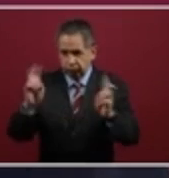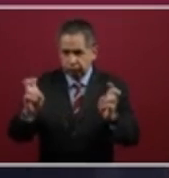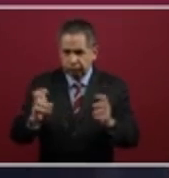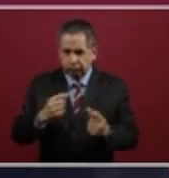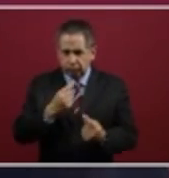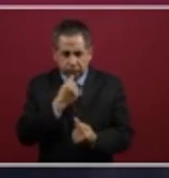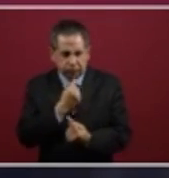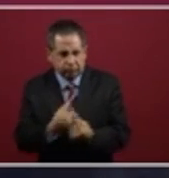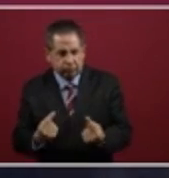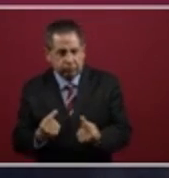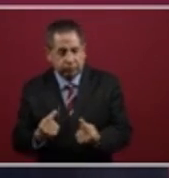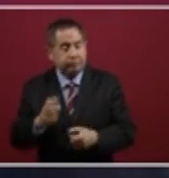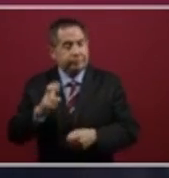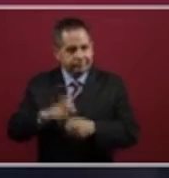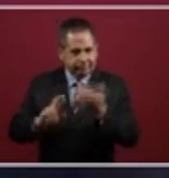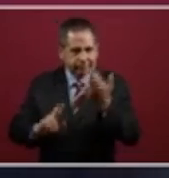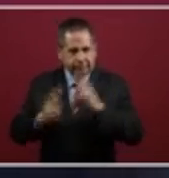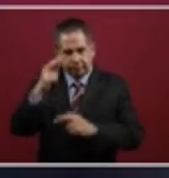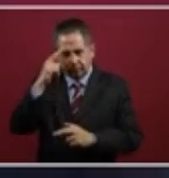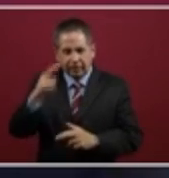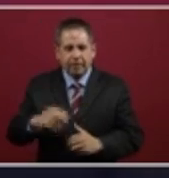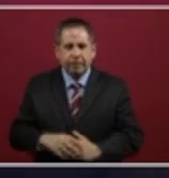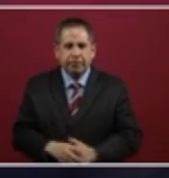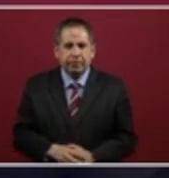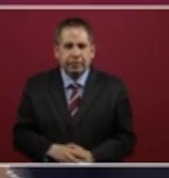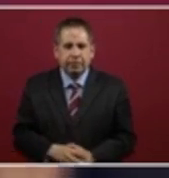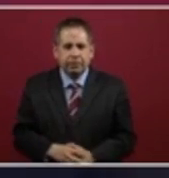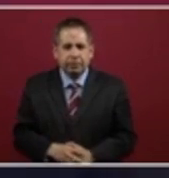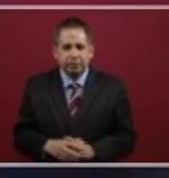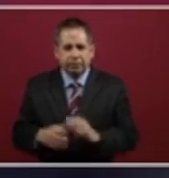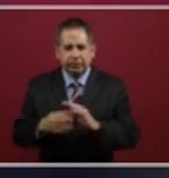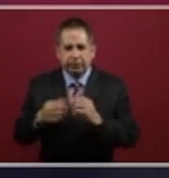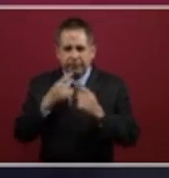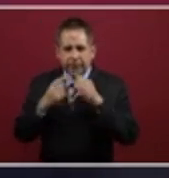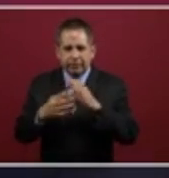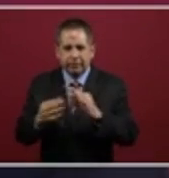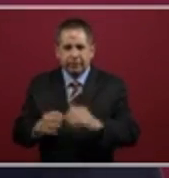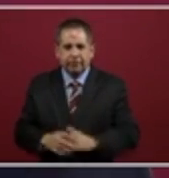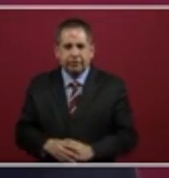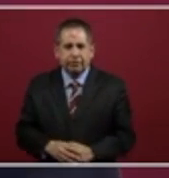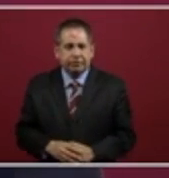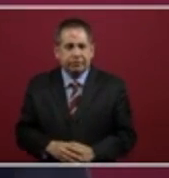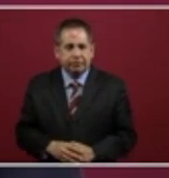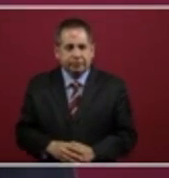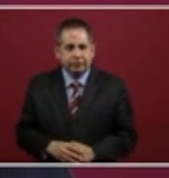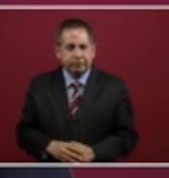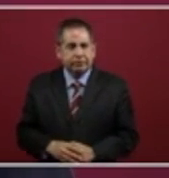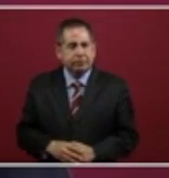Revolución Mexicana, porque era un gran escritor,